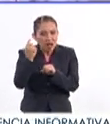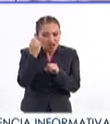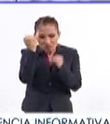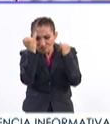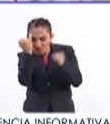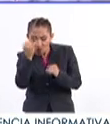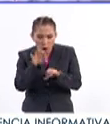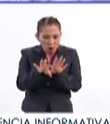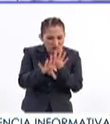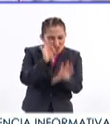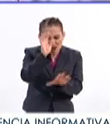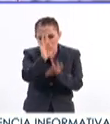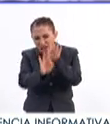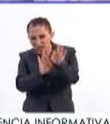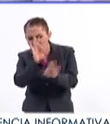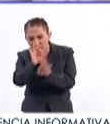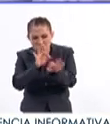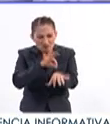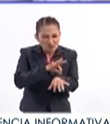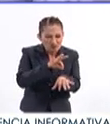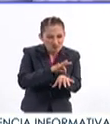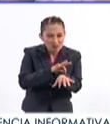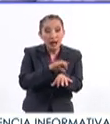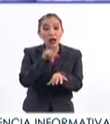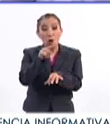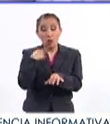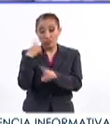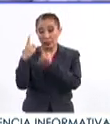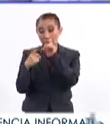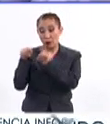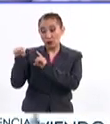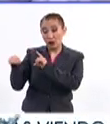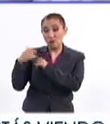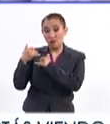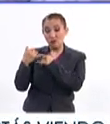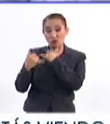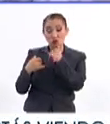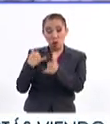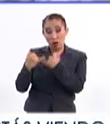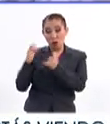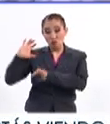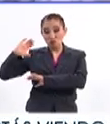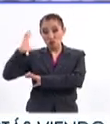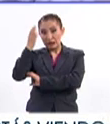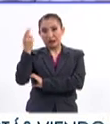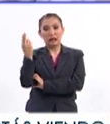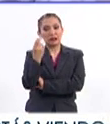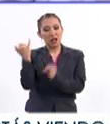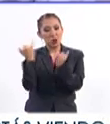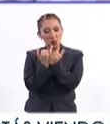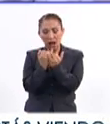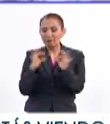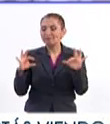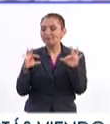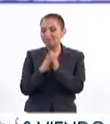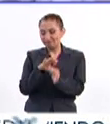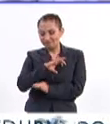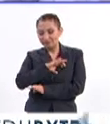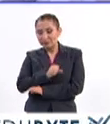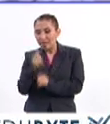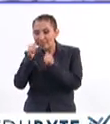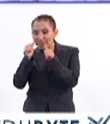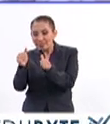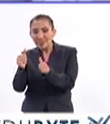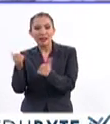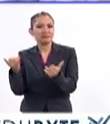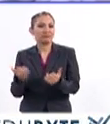de diagnóstico, de tratamientos, y creo que un deporte como el fútbol americano requiere la misma entrega y la